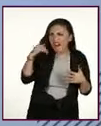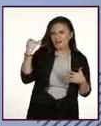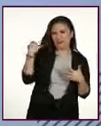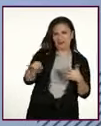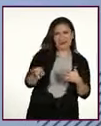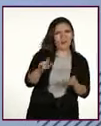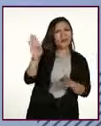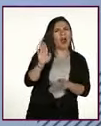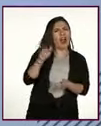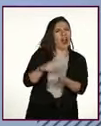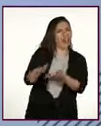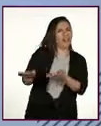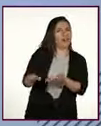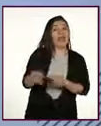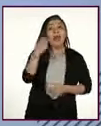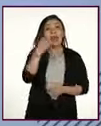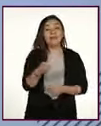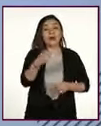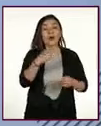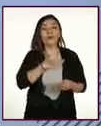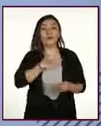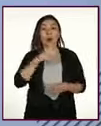Entonces, tener esta adherencia a